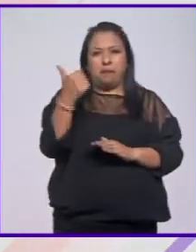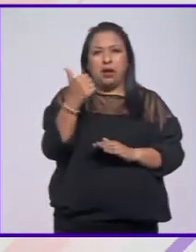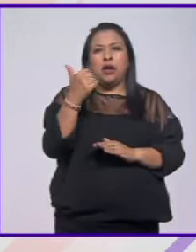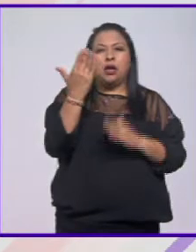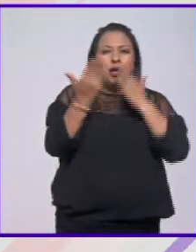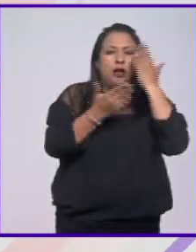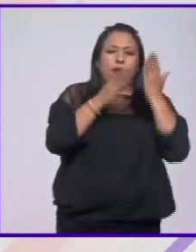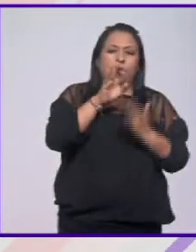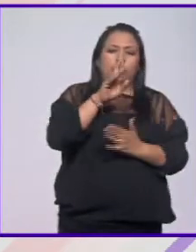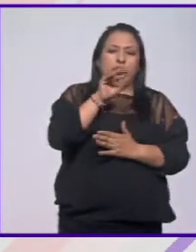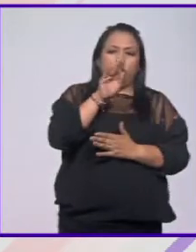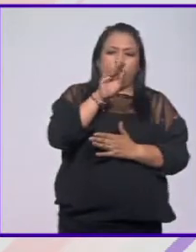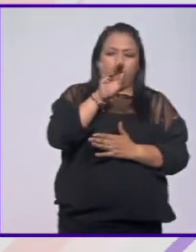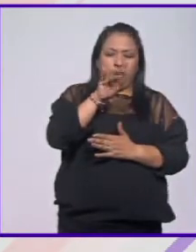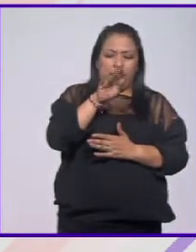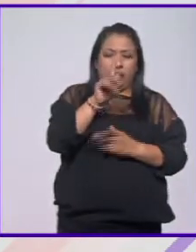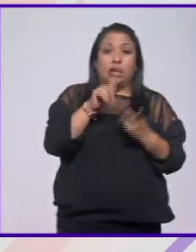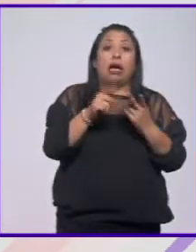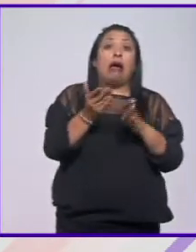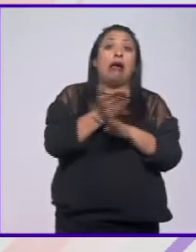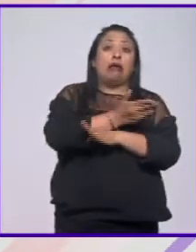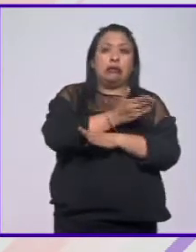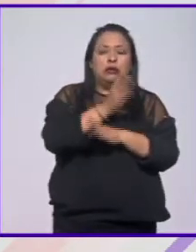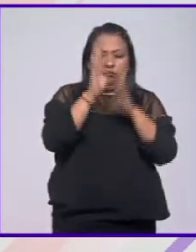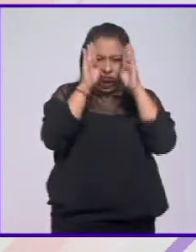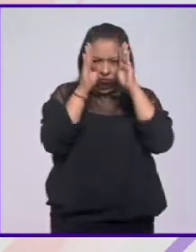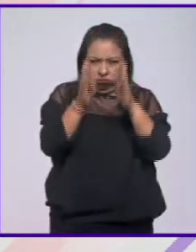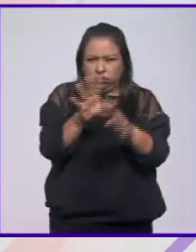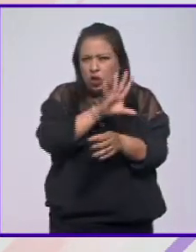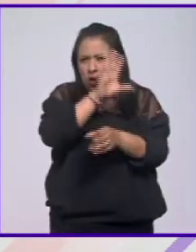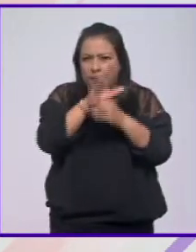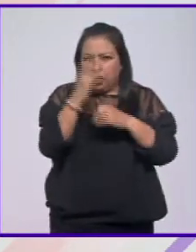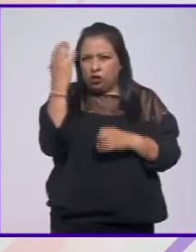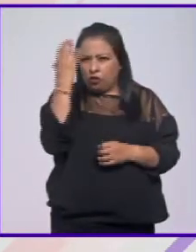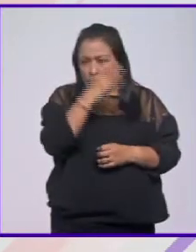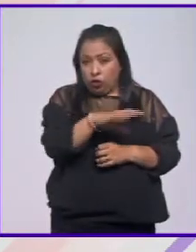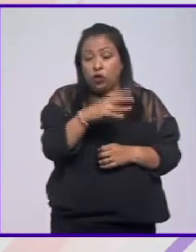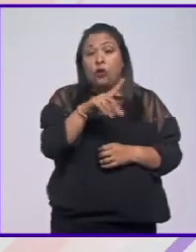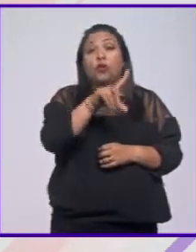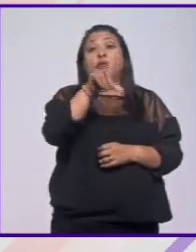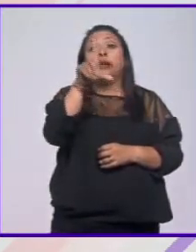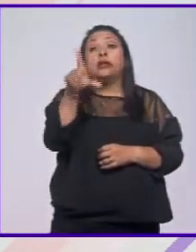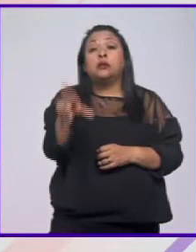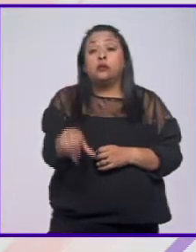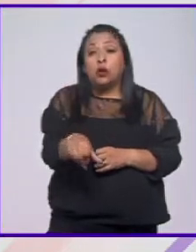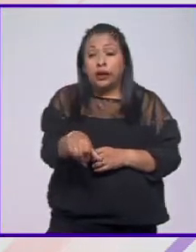Bertolt Brecht, antes de dedicarse plenamente a la fotografía. Pero después,